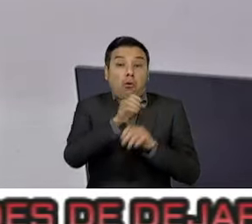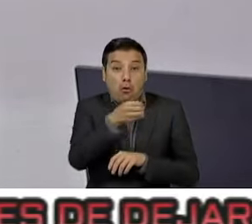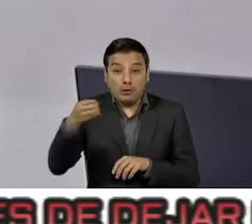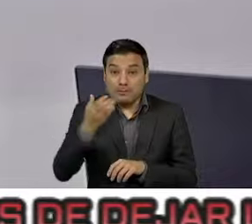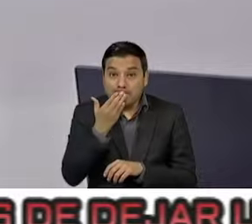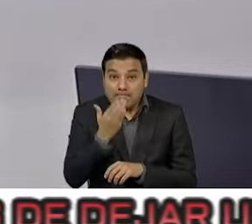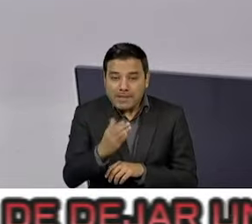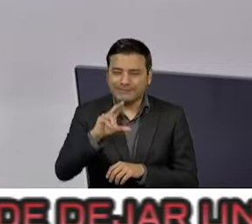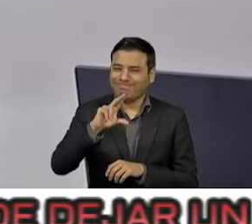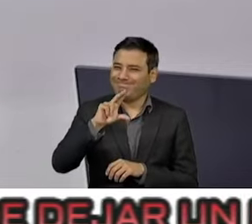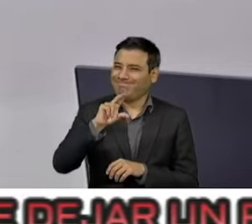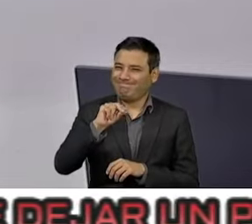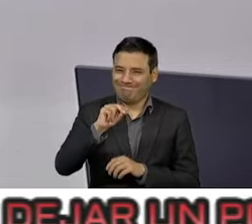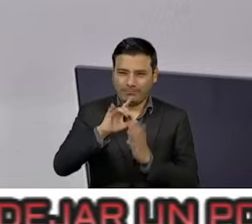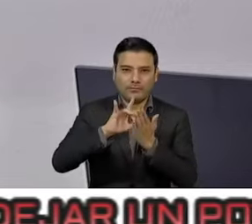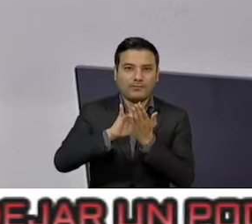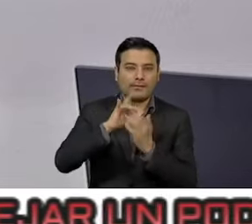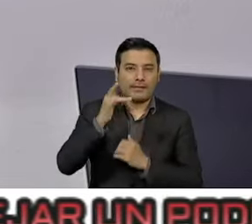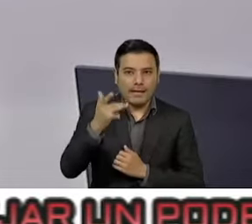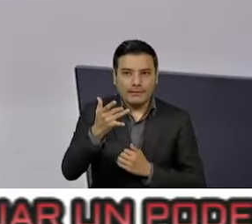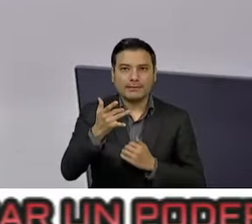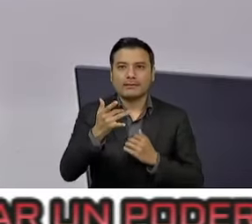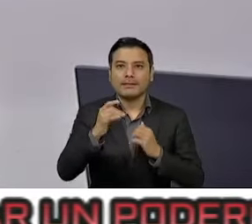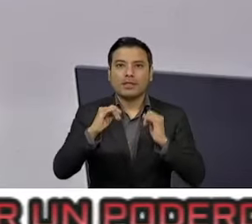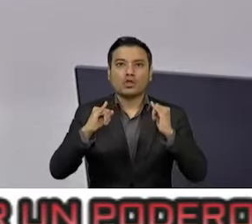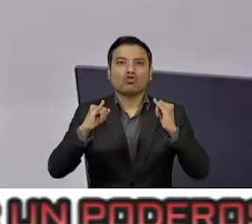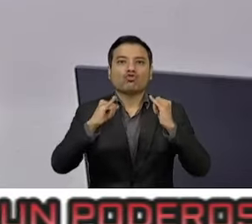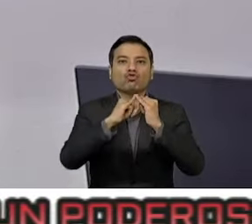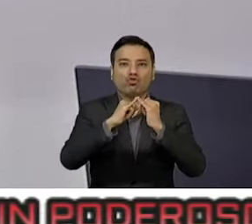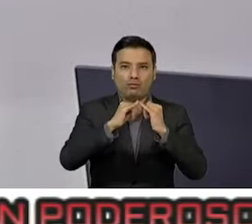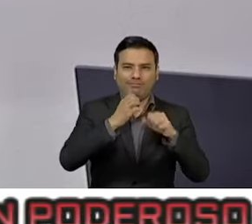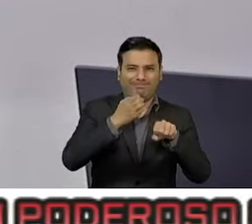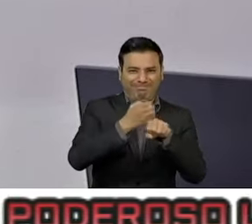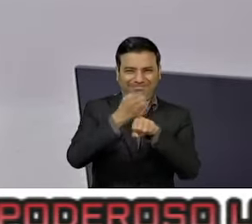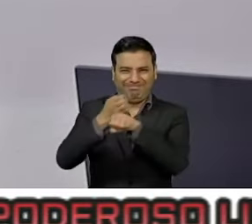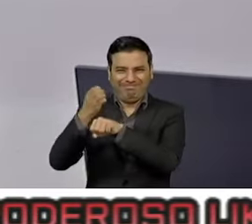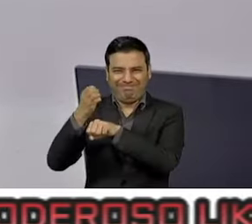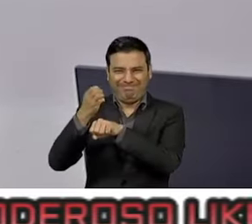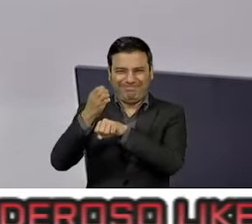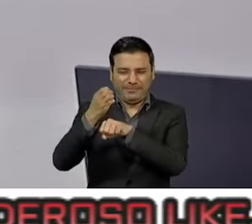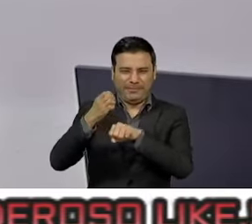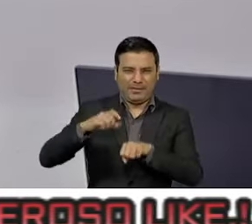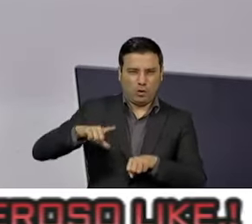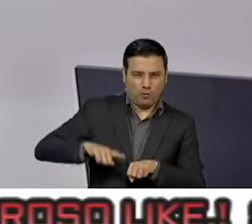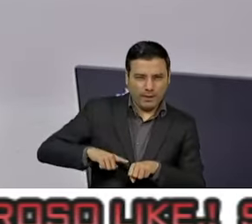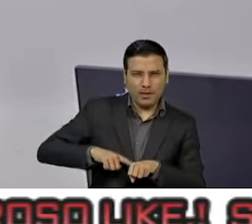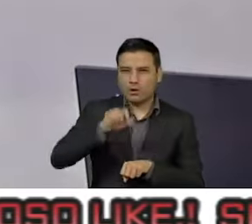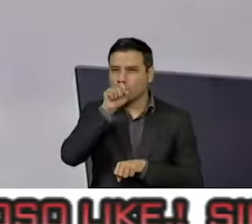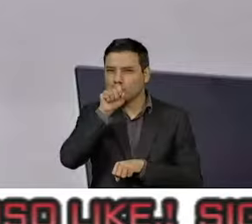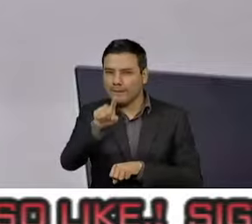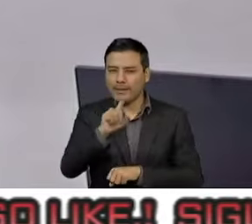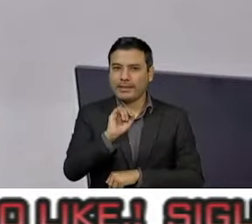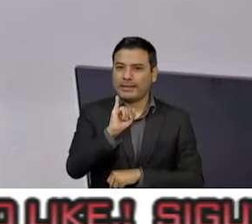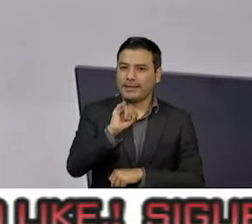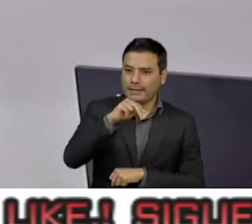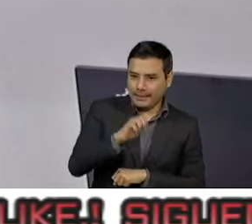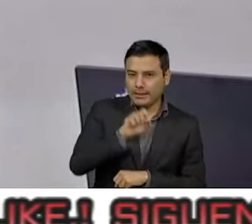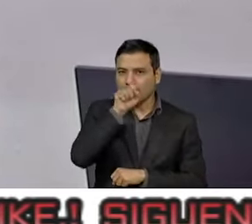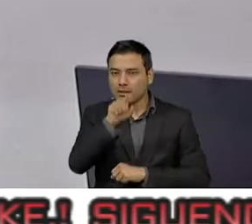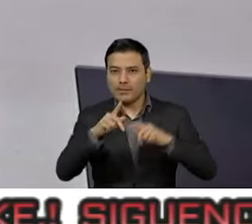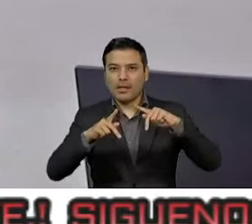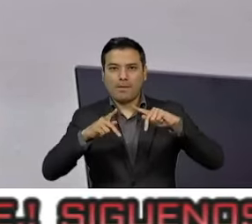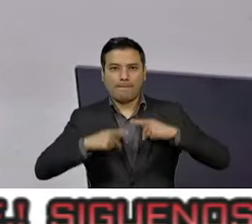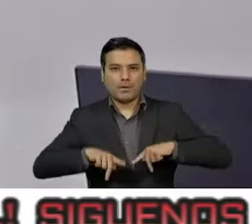el resultado de un esfuerzo armonizado entre instituciones del Estado y la población que a lo largo de varios años ha depositado